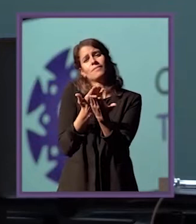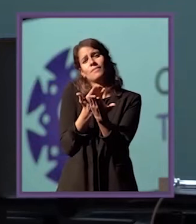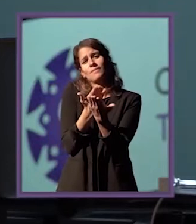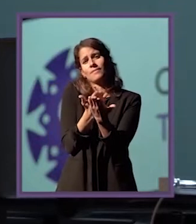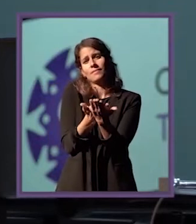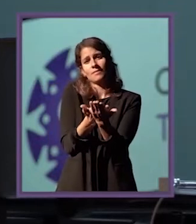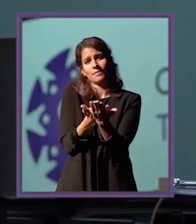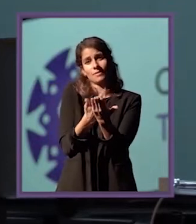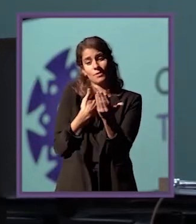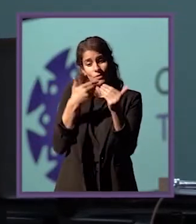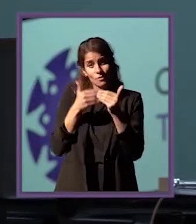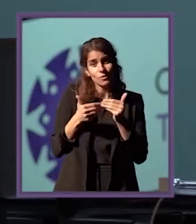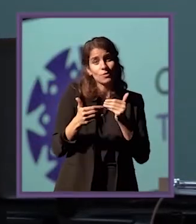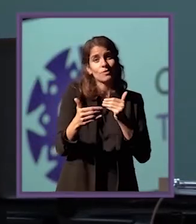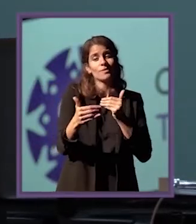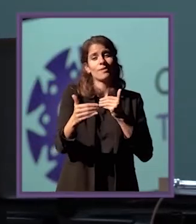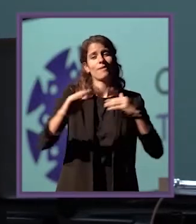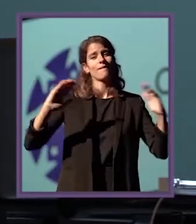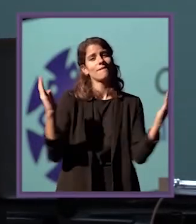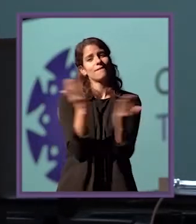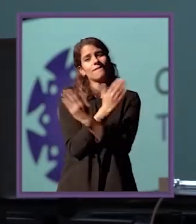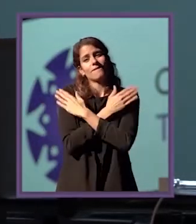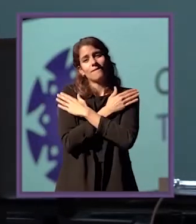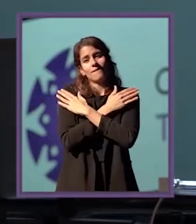Yo seré el abrazo que te alivia,